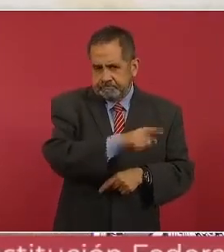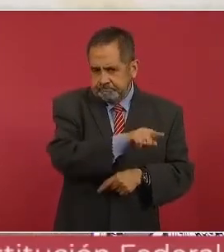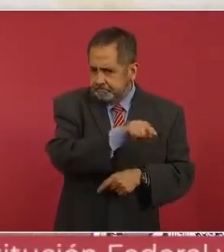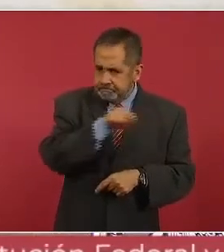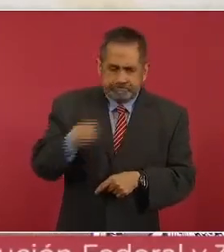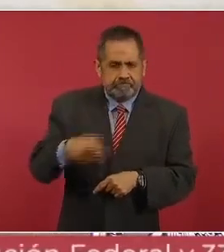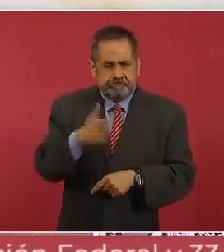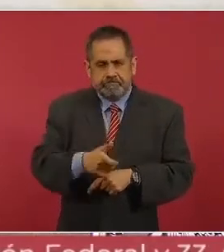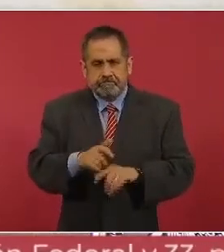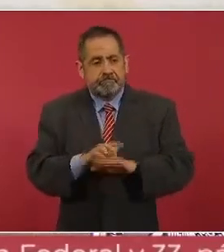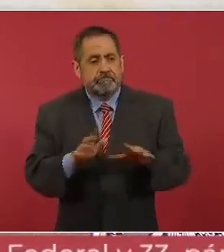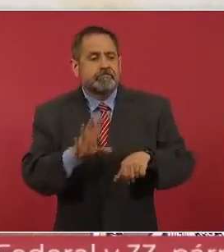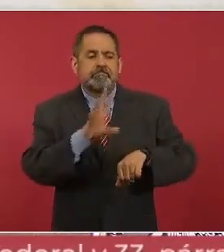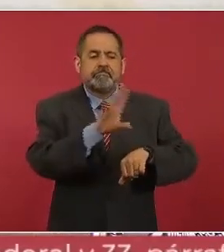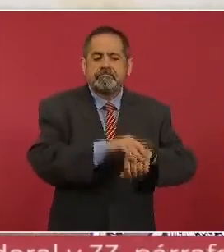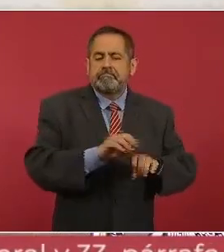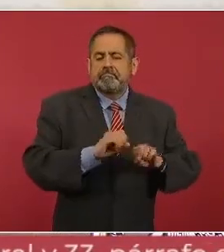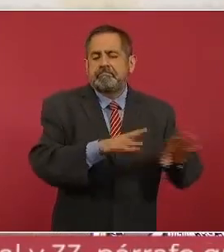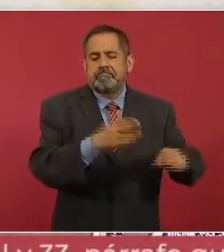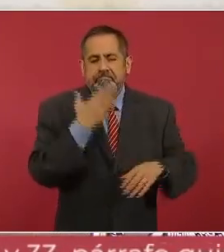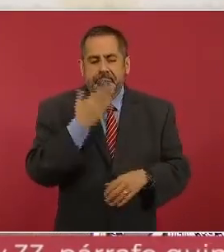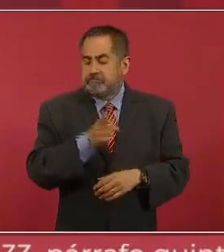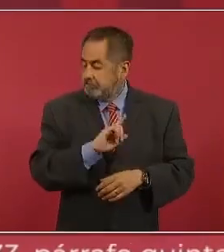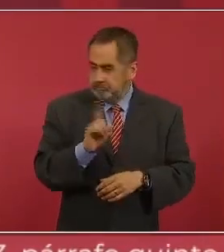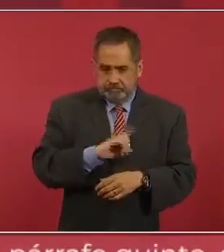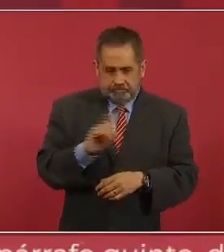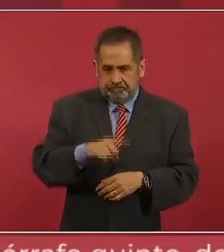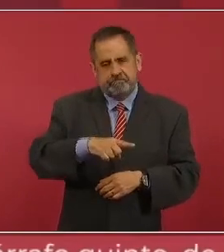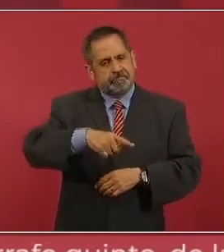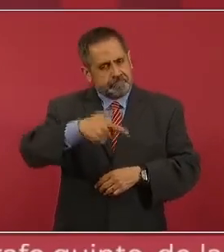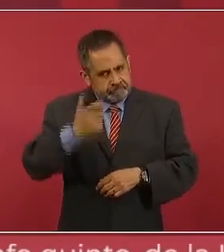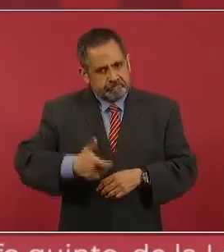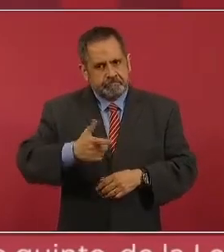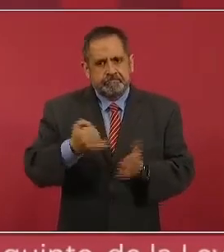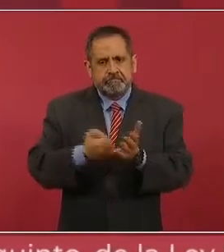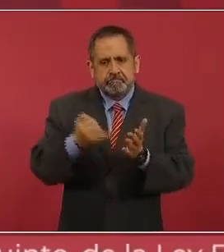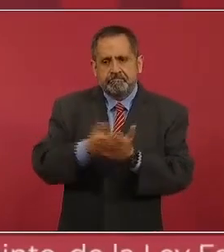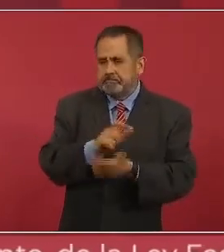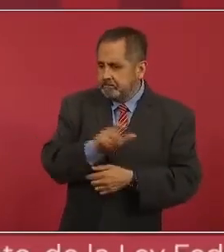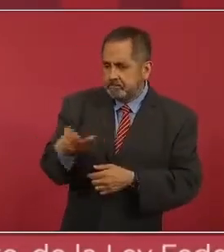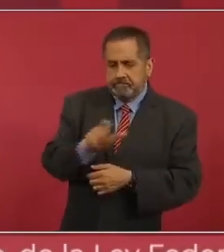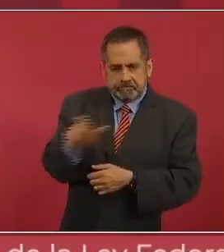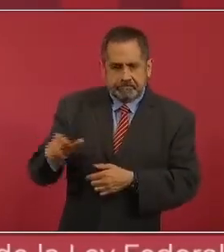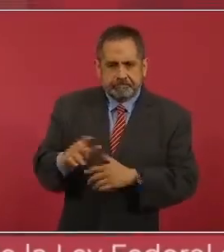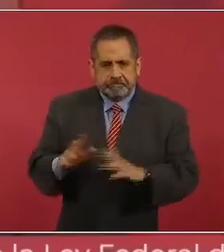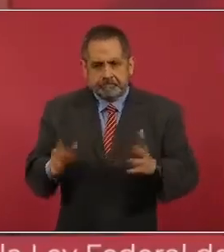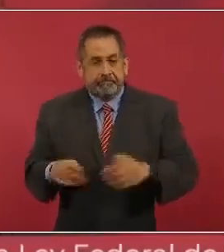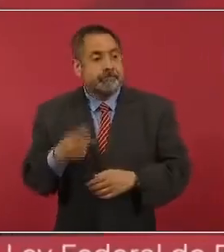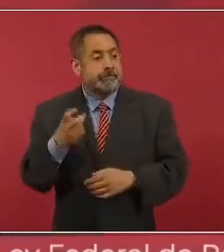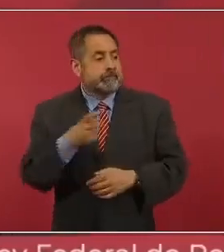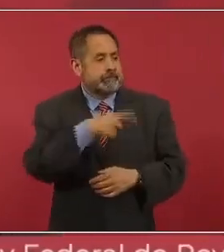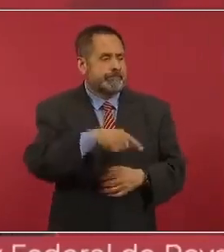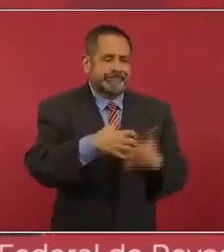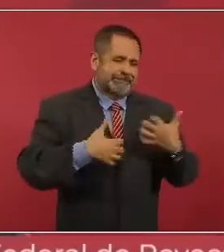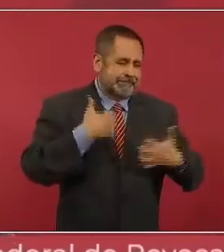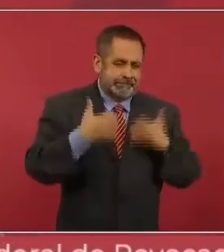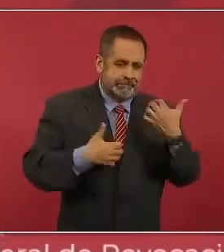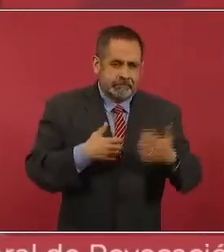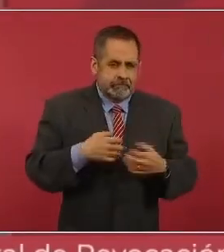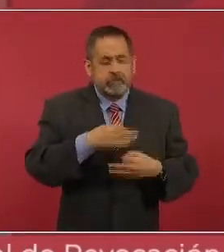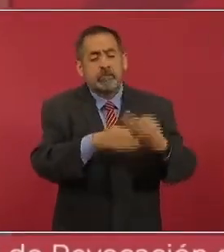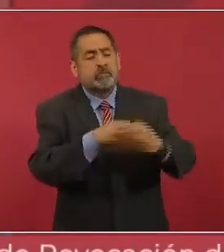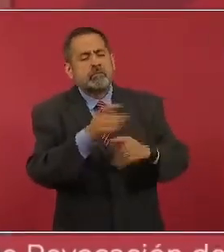Ya no hay esos privilegios fiscales. Entonces, por eso también están muy enojados, no todos, ¿no?